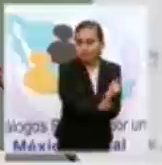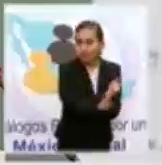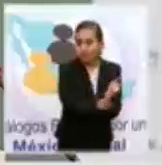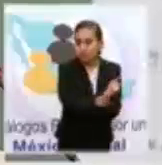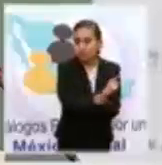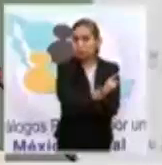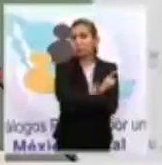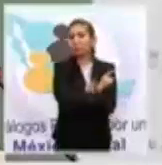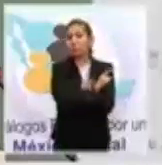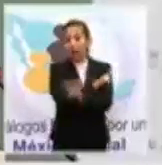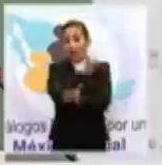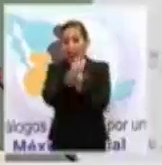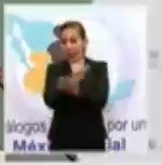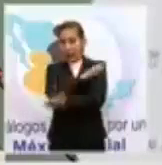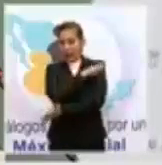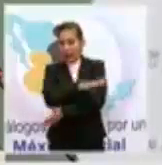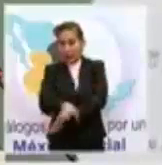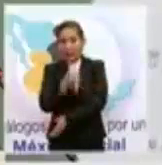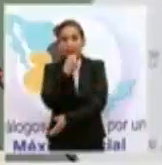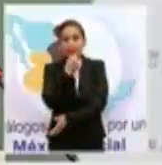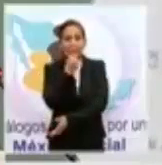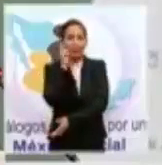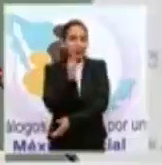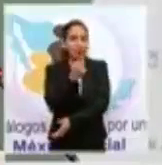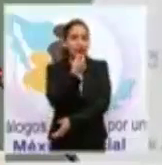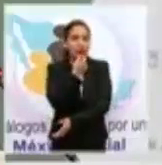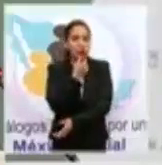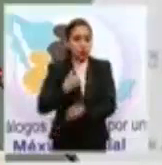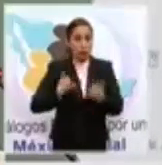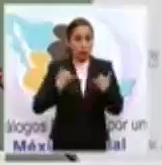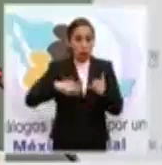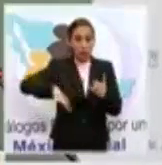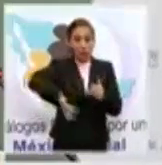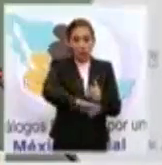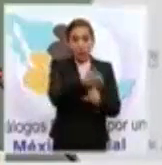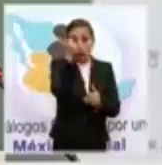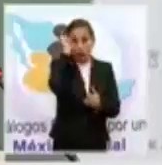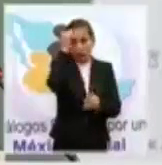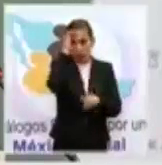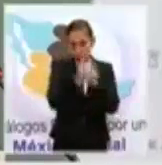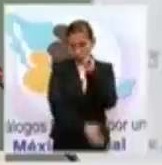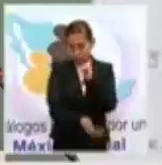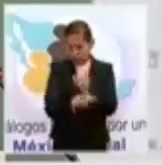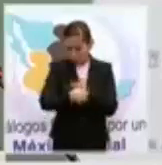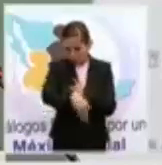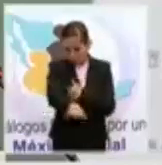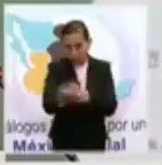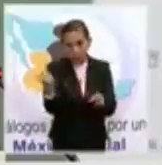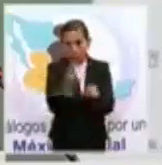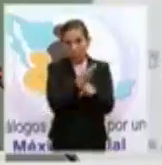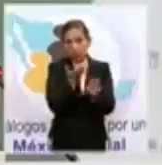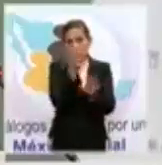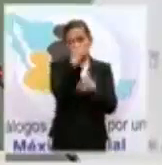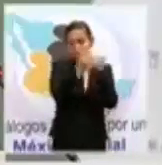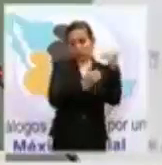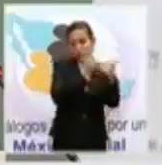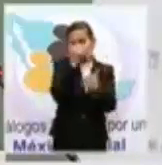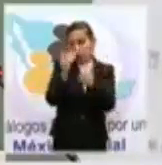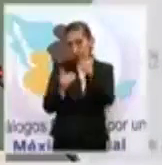la Ley General de Niñas, Niños y Adolescentes, que espero se promulgue pronto, porque ya pasó el